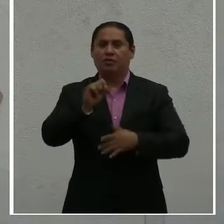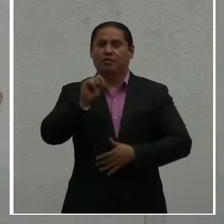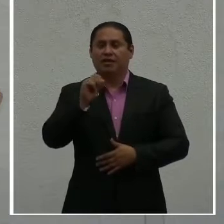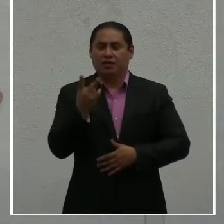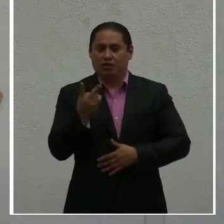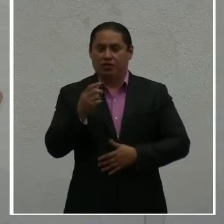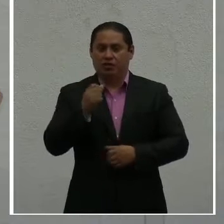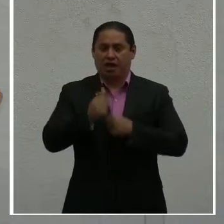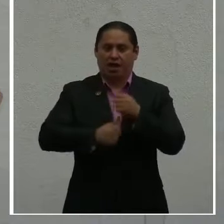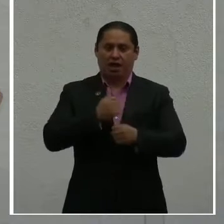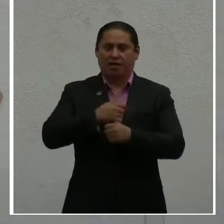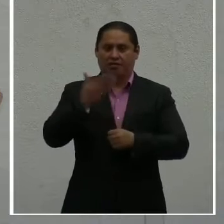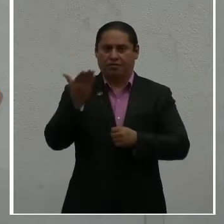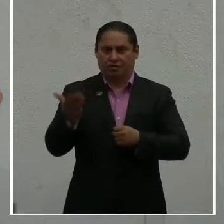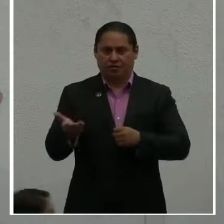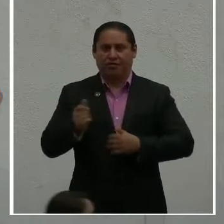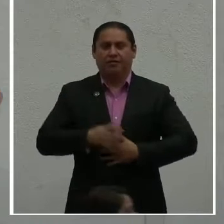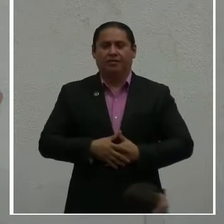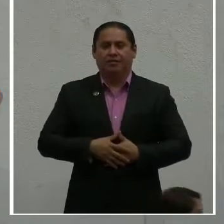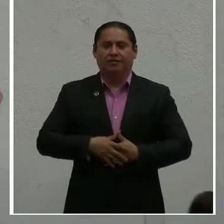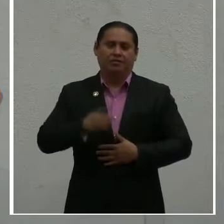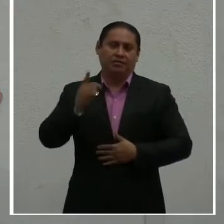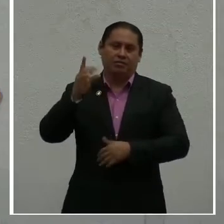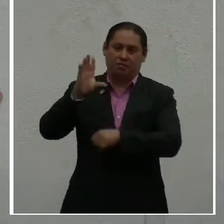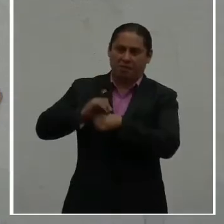Con su venia, diputada presidenta.